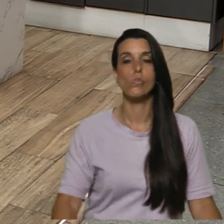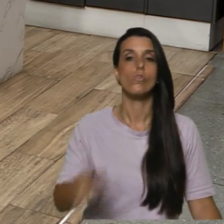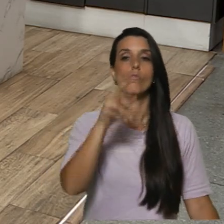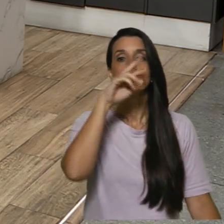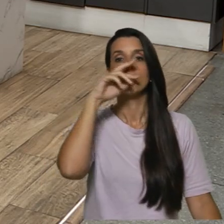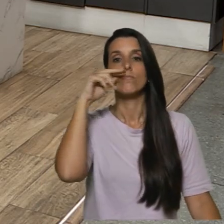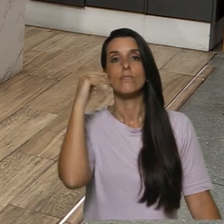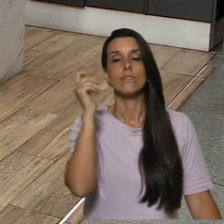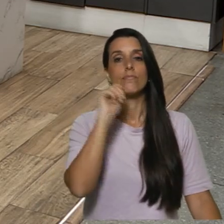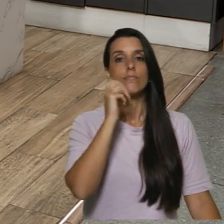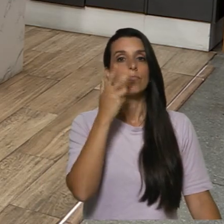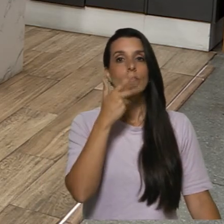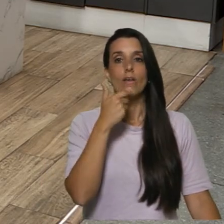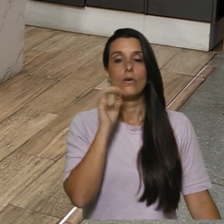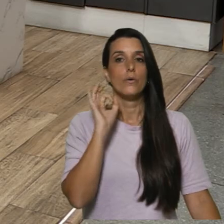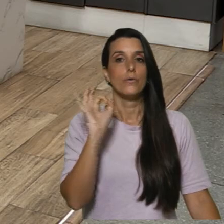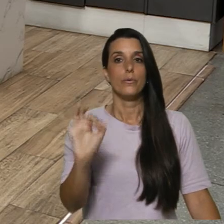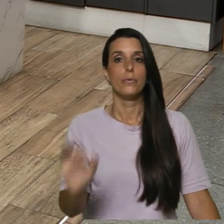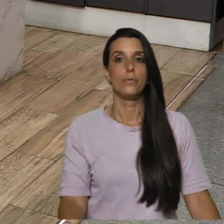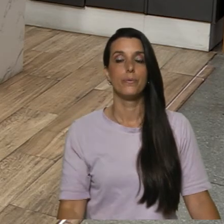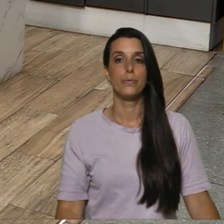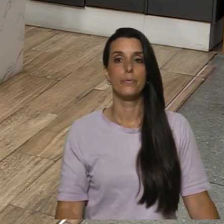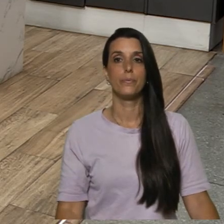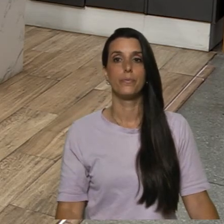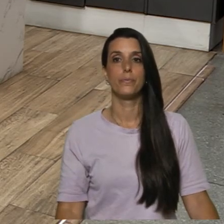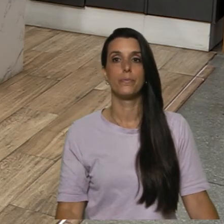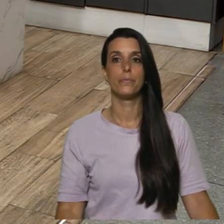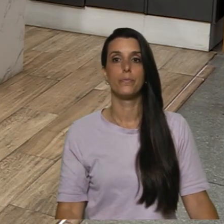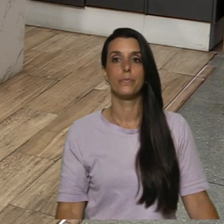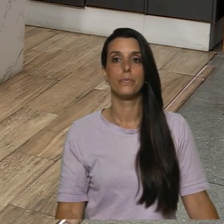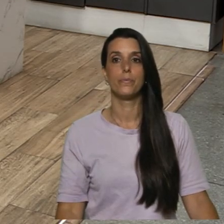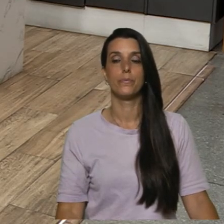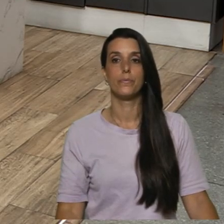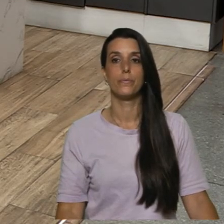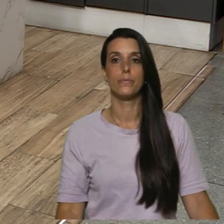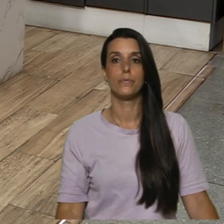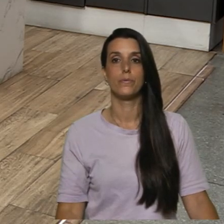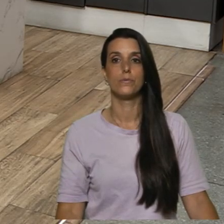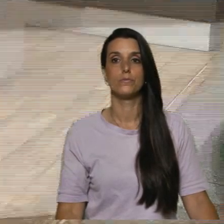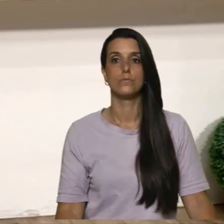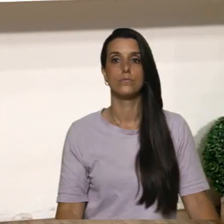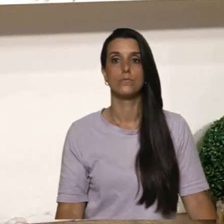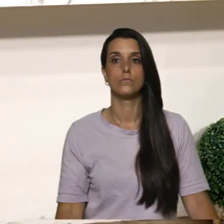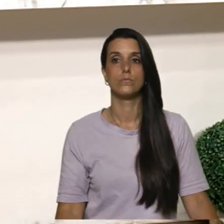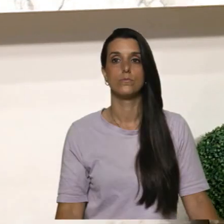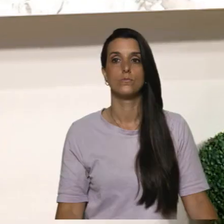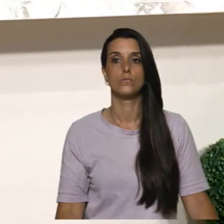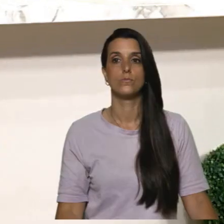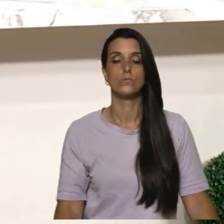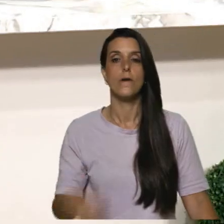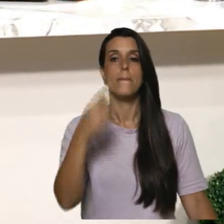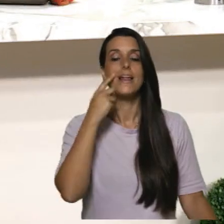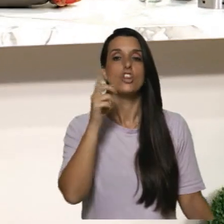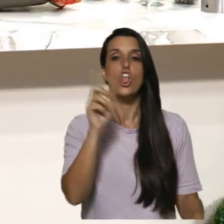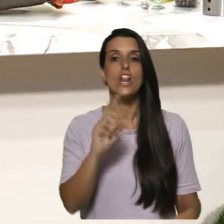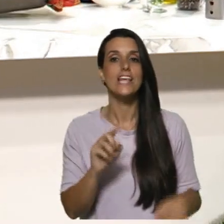olor, chicos. No, no, y esto todavía no está pronto, Lorenzo. No lo está que va pronto, a ser, no. Lo que será en un rato. Ahí está. ¿Ves que se te va armando como todo ese